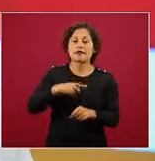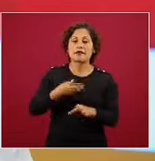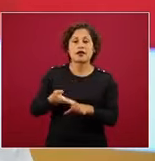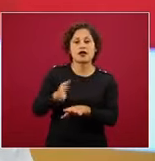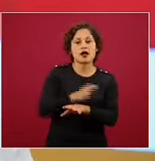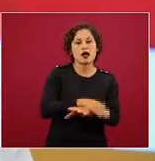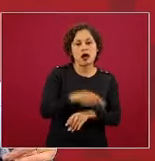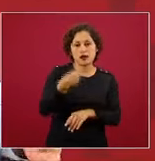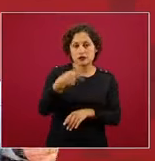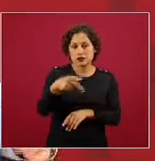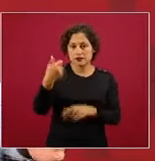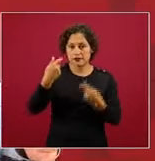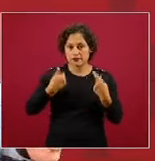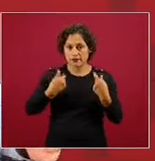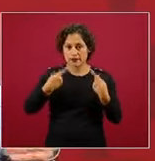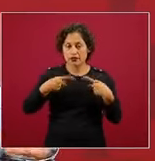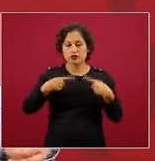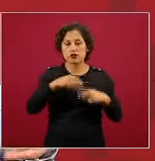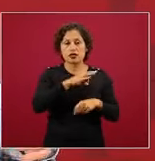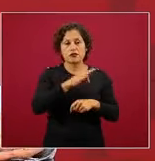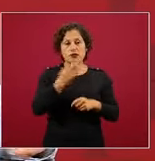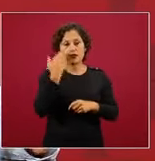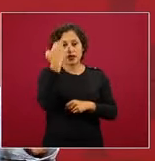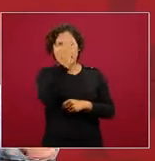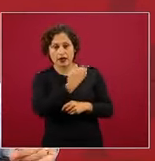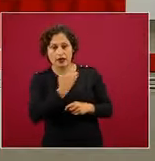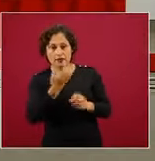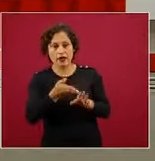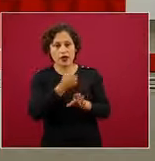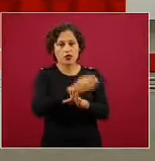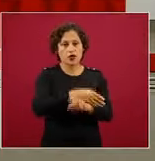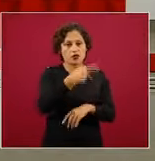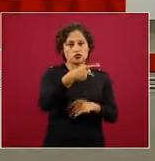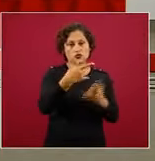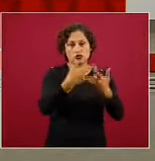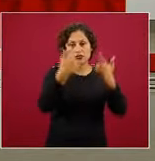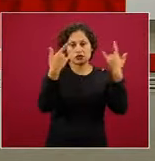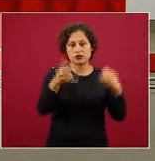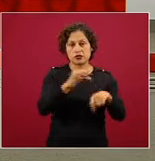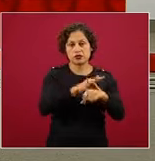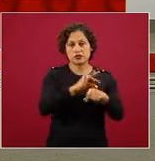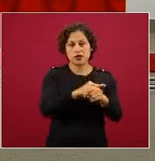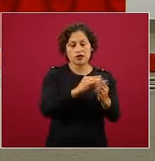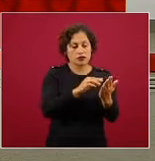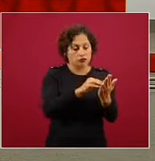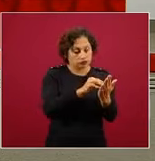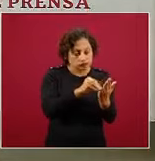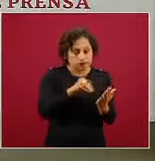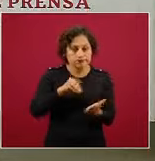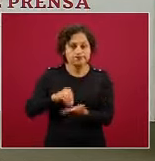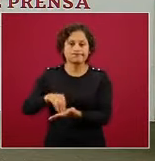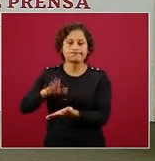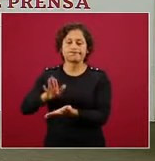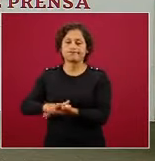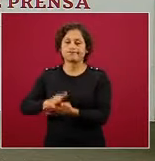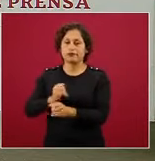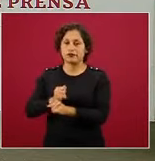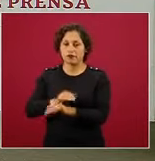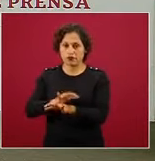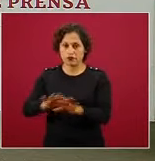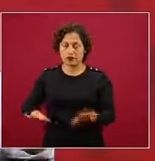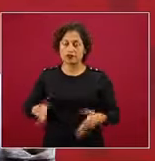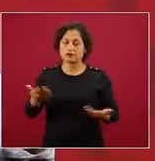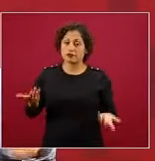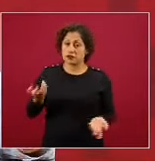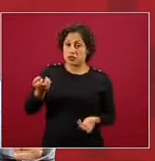esa adjudicación. Entonces, esto pasa aquí y en todo el mundo, en donde el registro oficial de las muertes a través